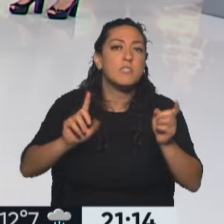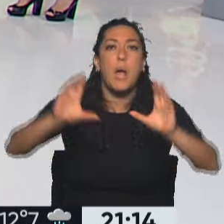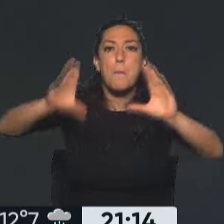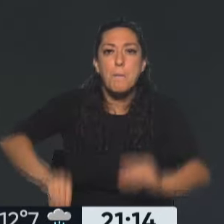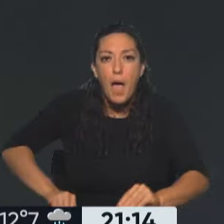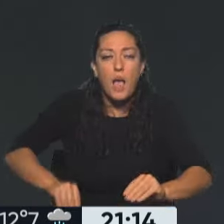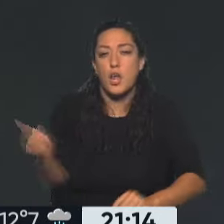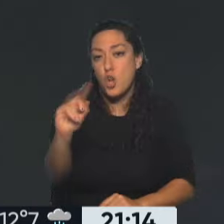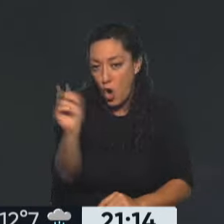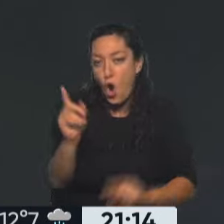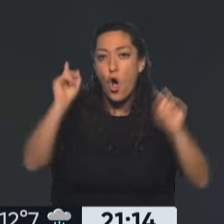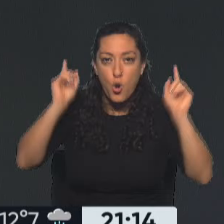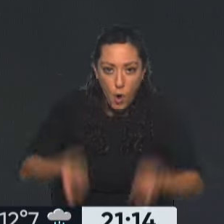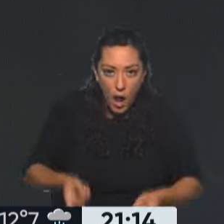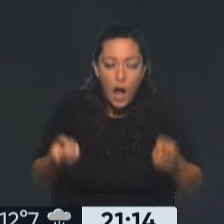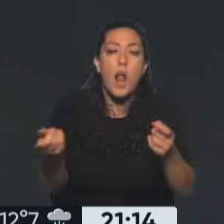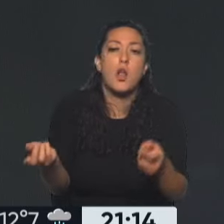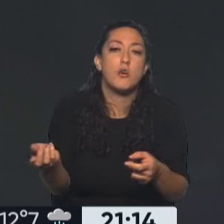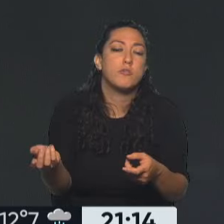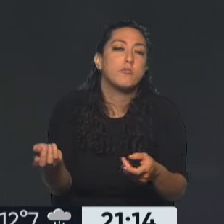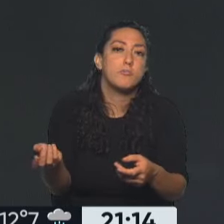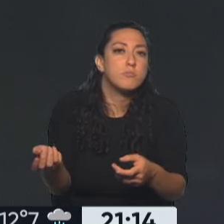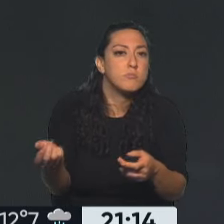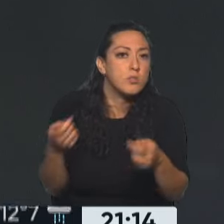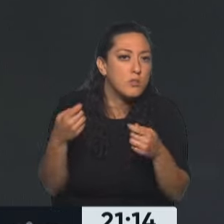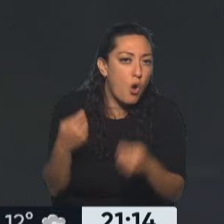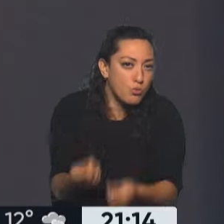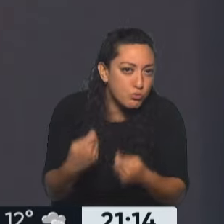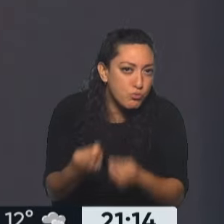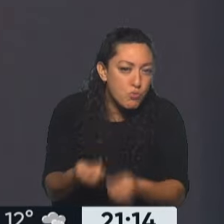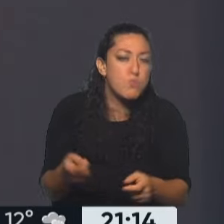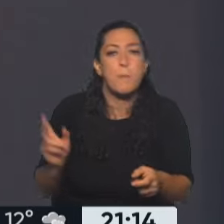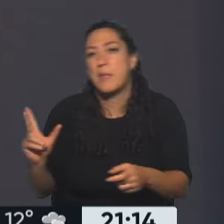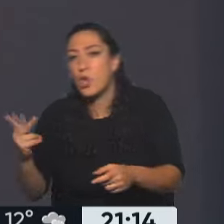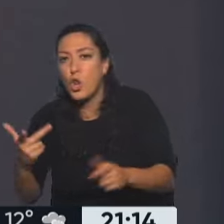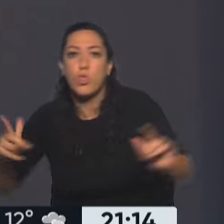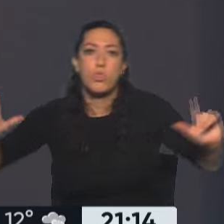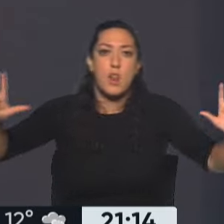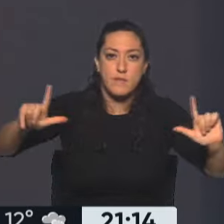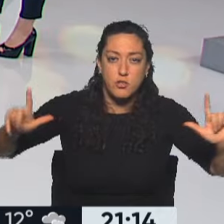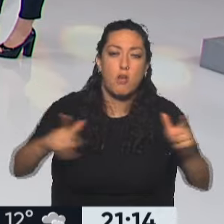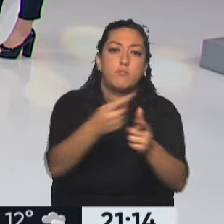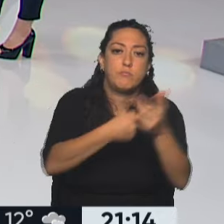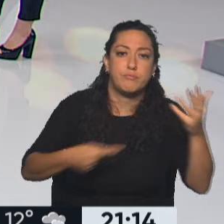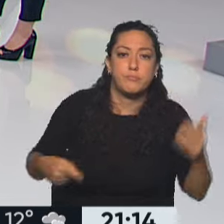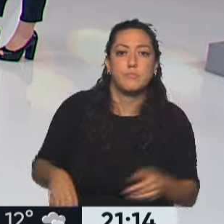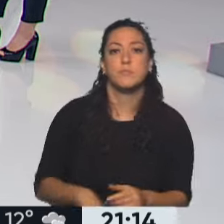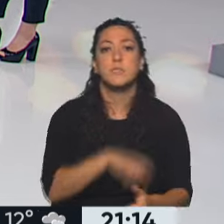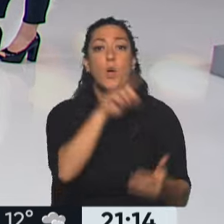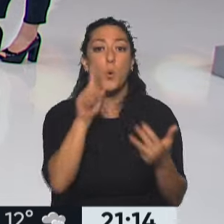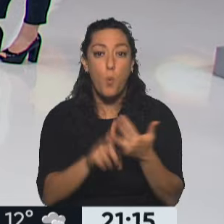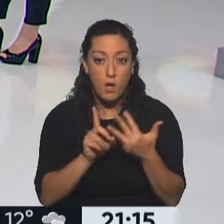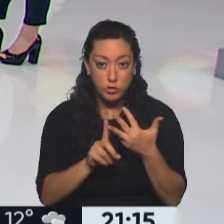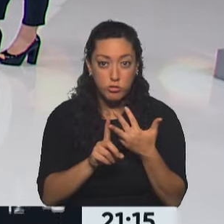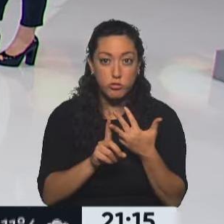está produciendo un consumo vampiro que suma. Exacto, microondas, televisor. Bien. El cuarto es verificar la etiqueta